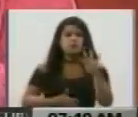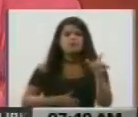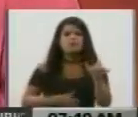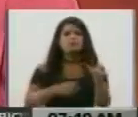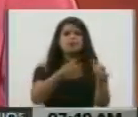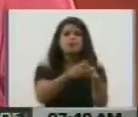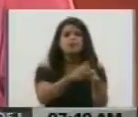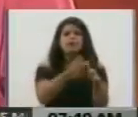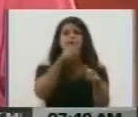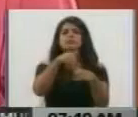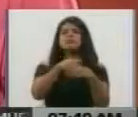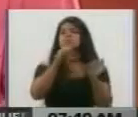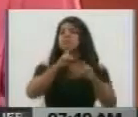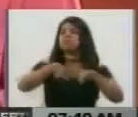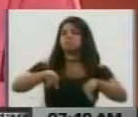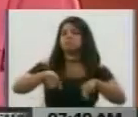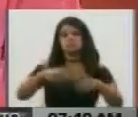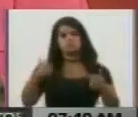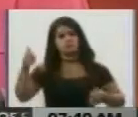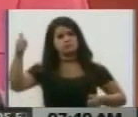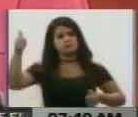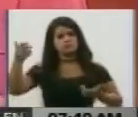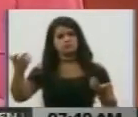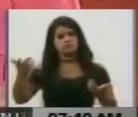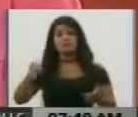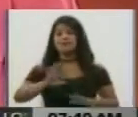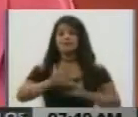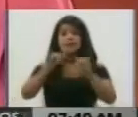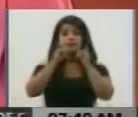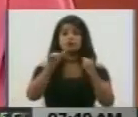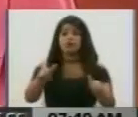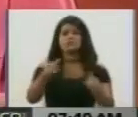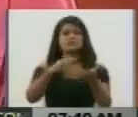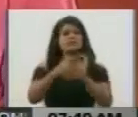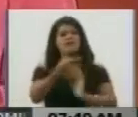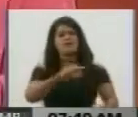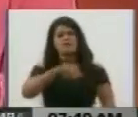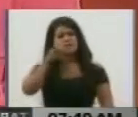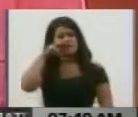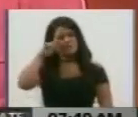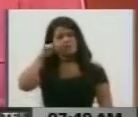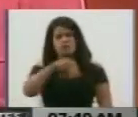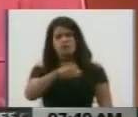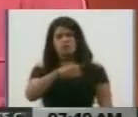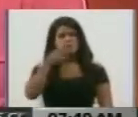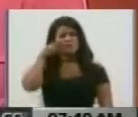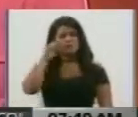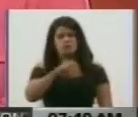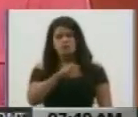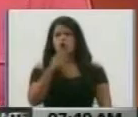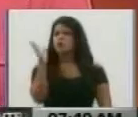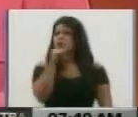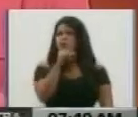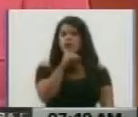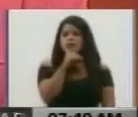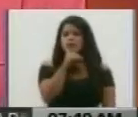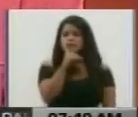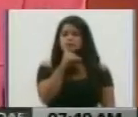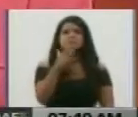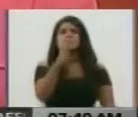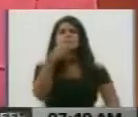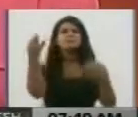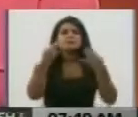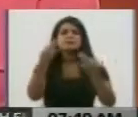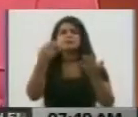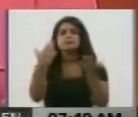ya ha sido denunciado como una farsa, porque no existe un crimen de responsabilidad.